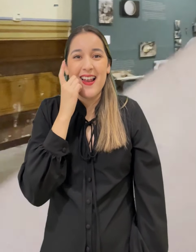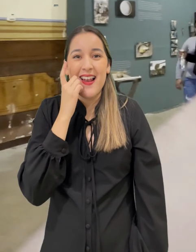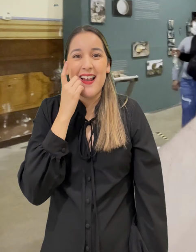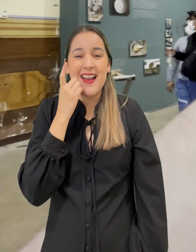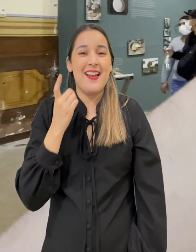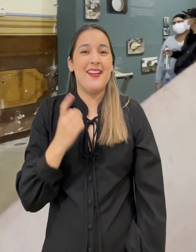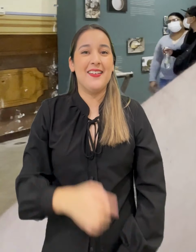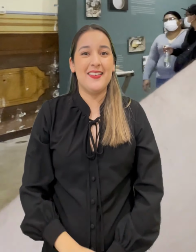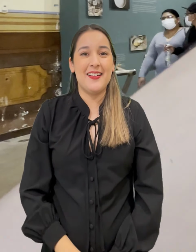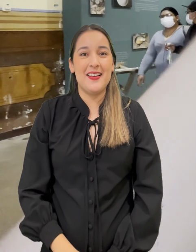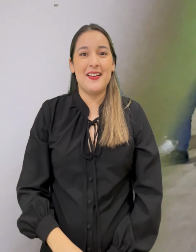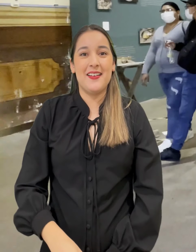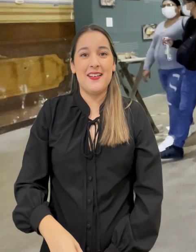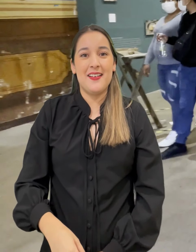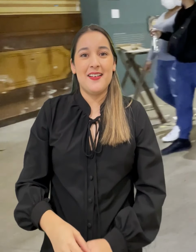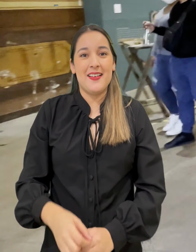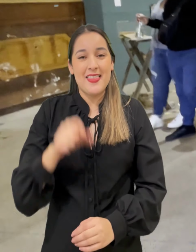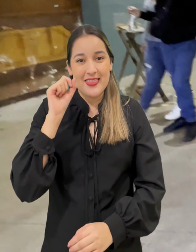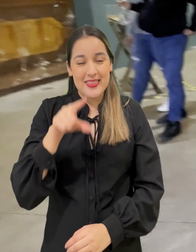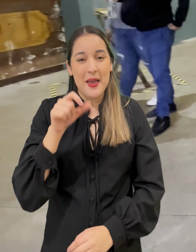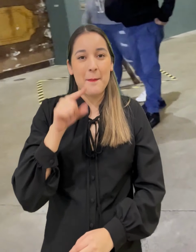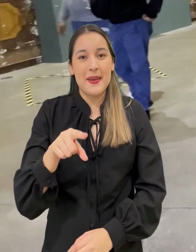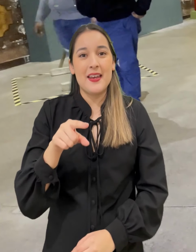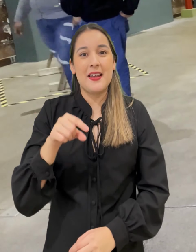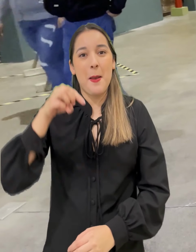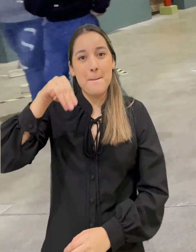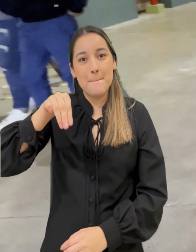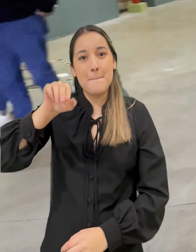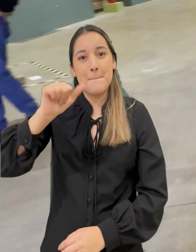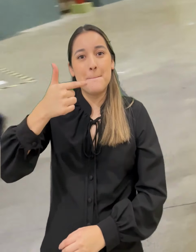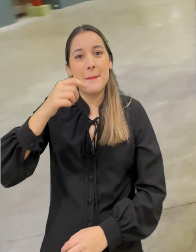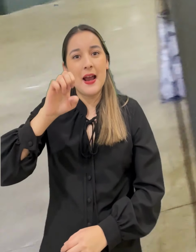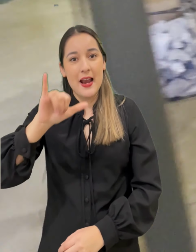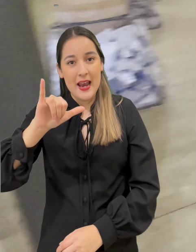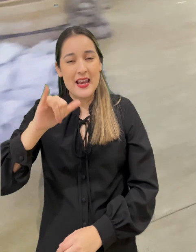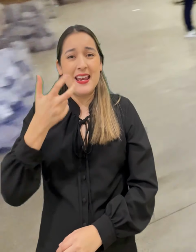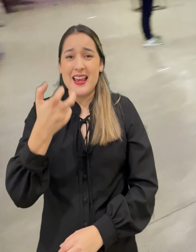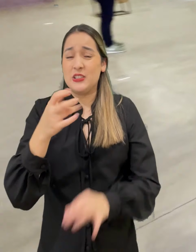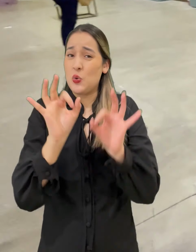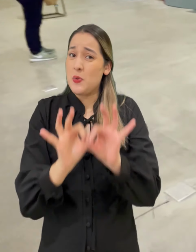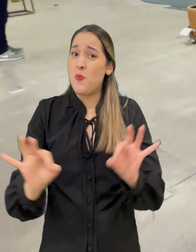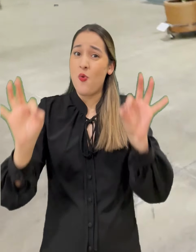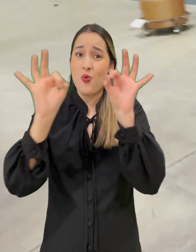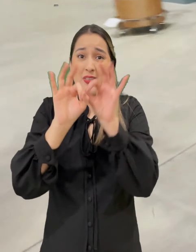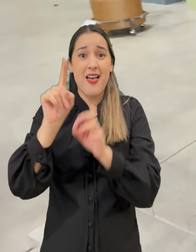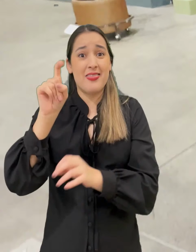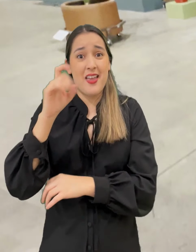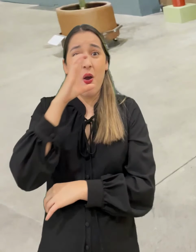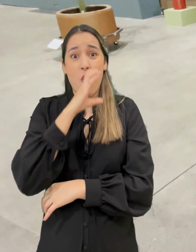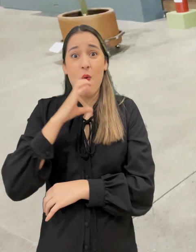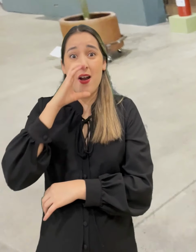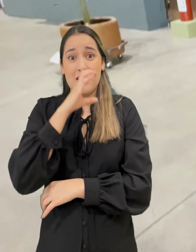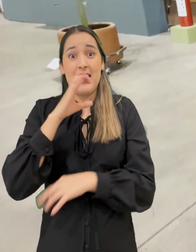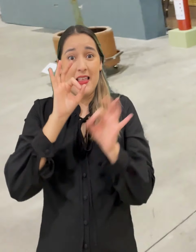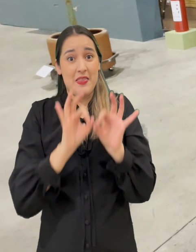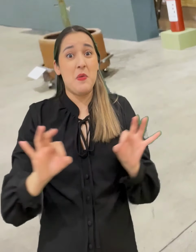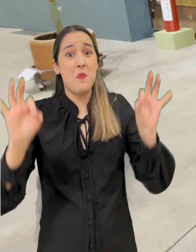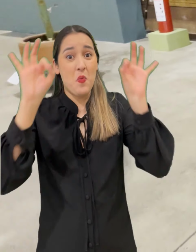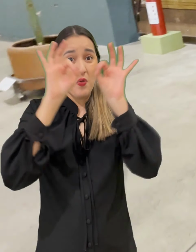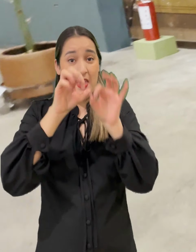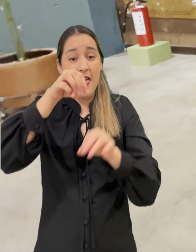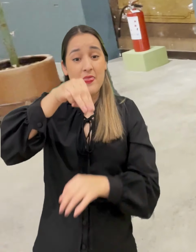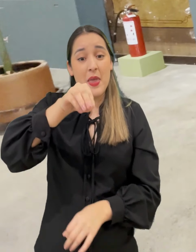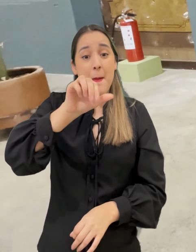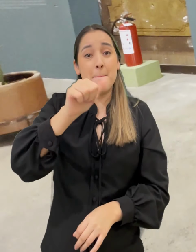busca brindar un panorama general acerca de su importancia tanto cultural como productiva